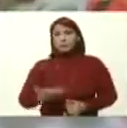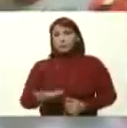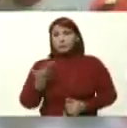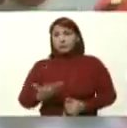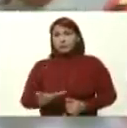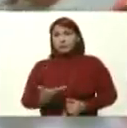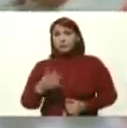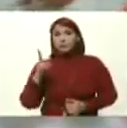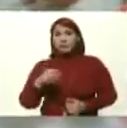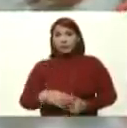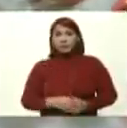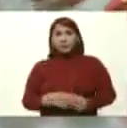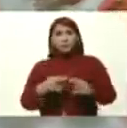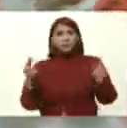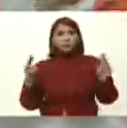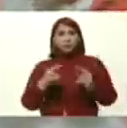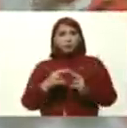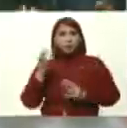Puerto Cabello,